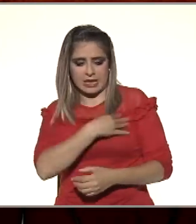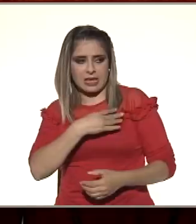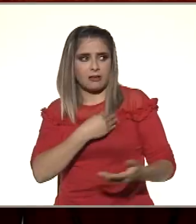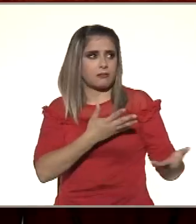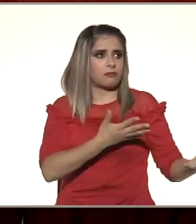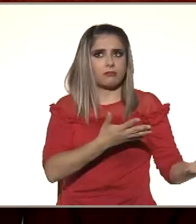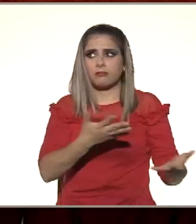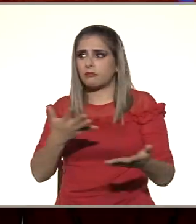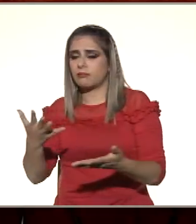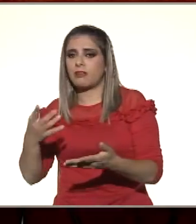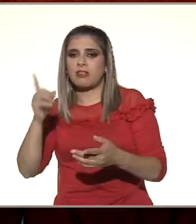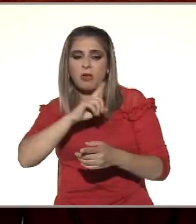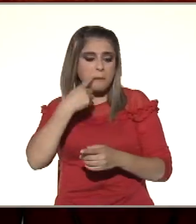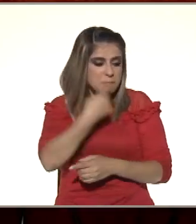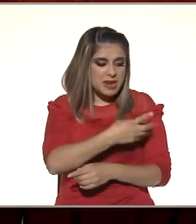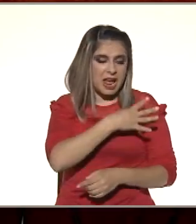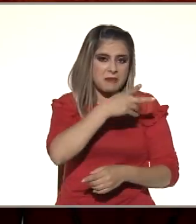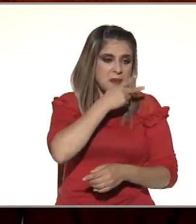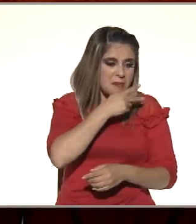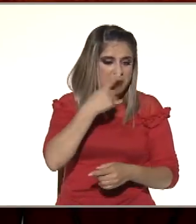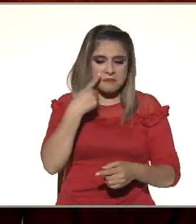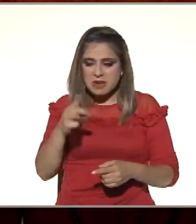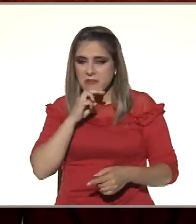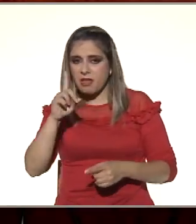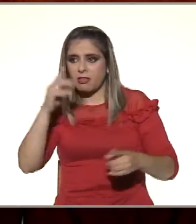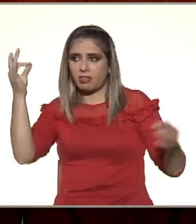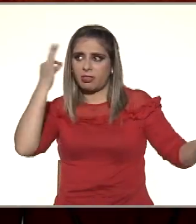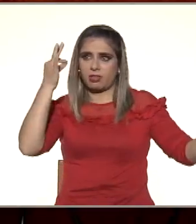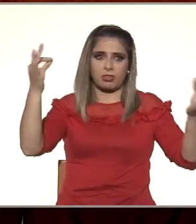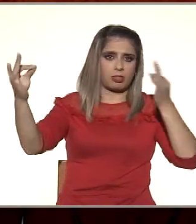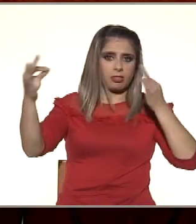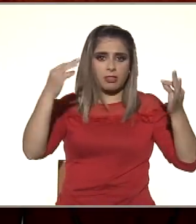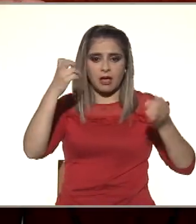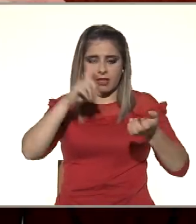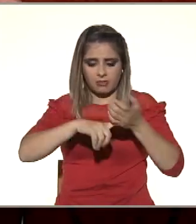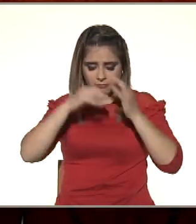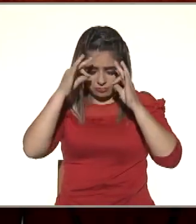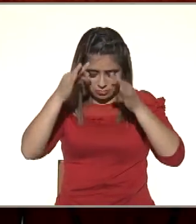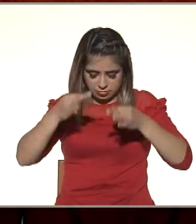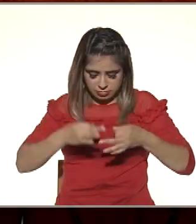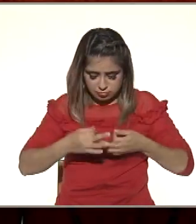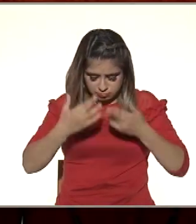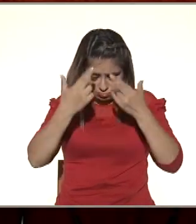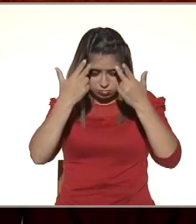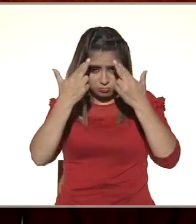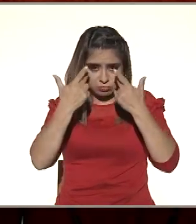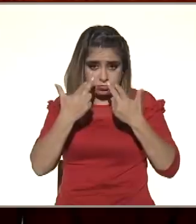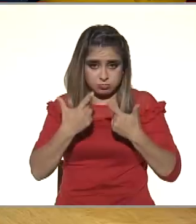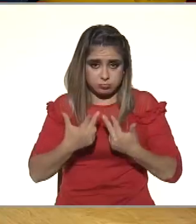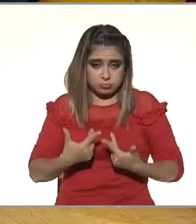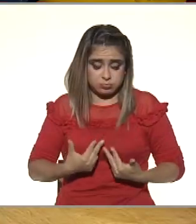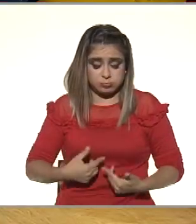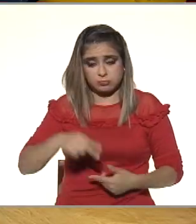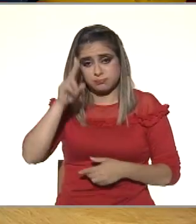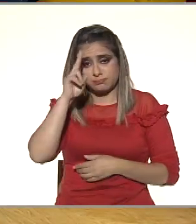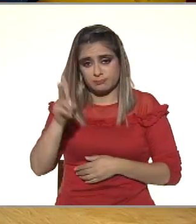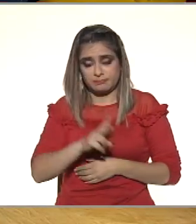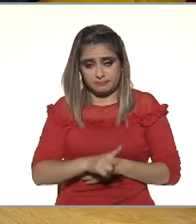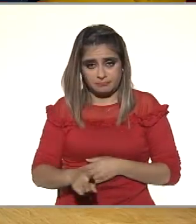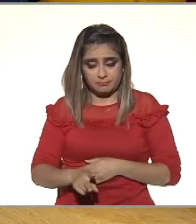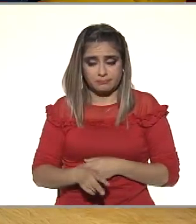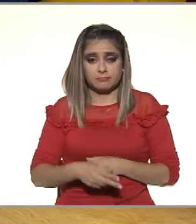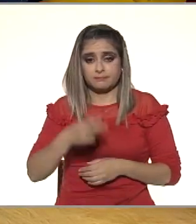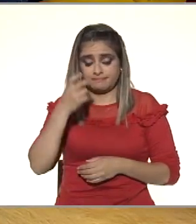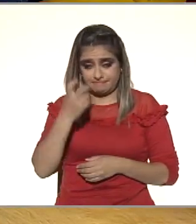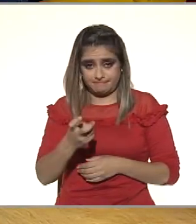torre a mi pareja por medio de los hijos, estamos dañando la imagen interna que esa persona tiene dentro de mi hija o de mi hijo, y esa